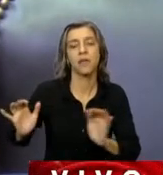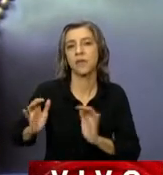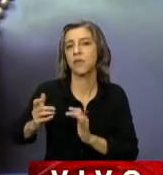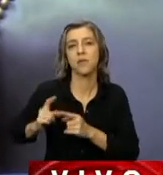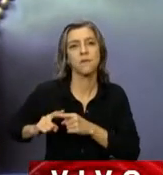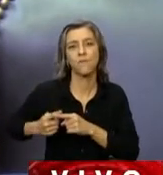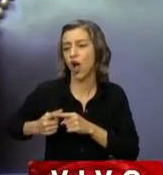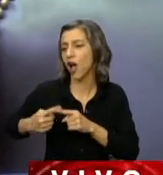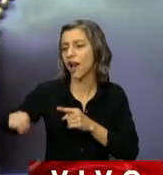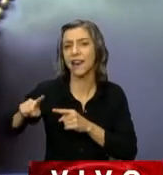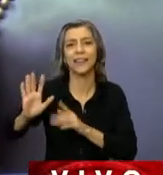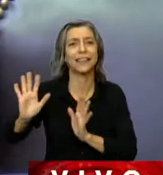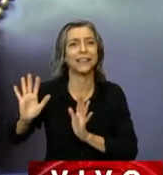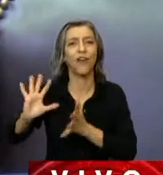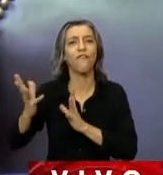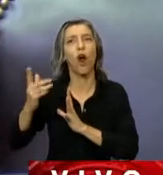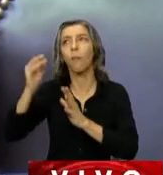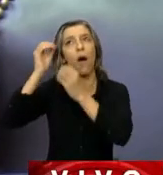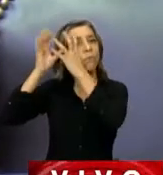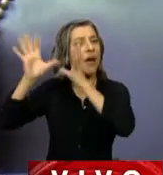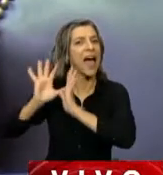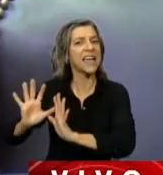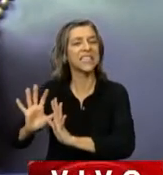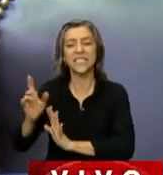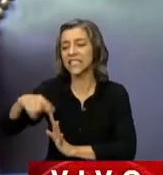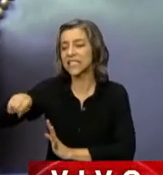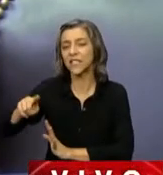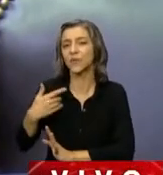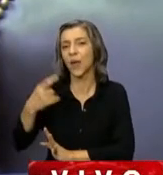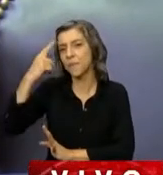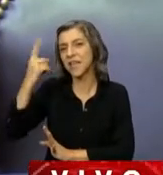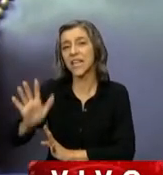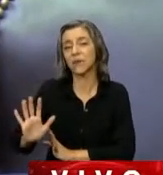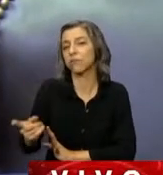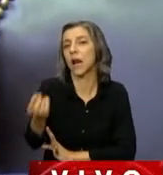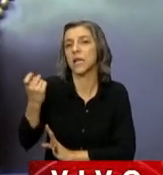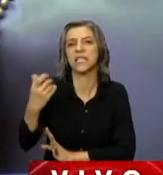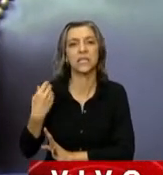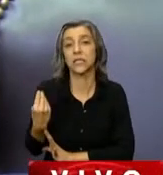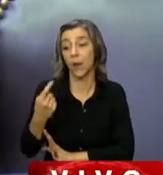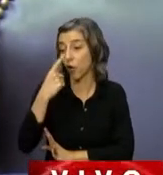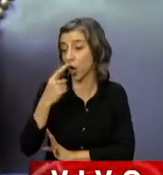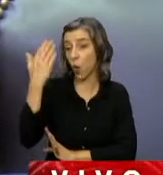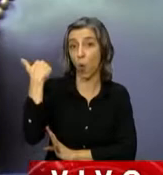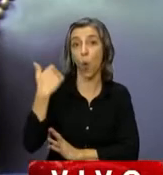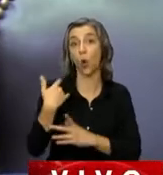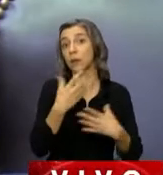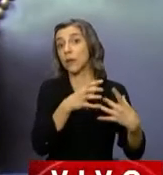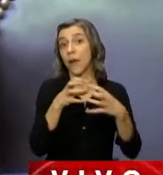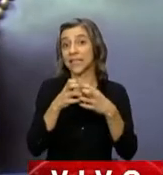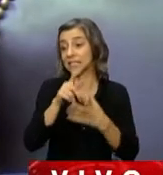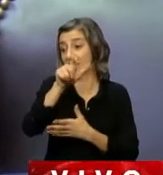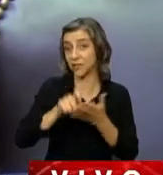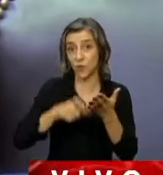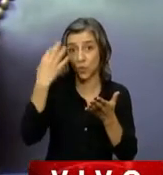produce porque ustedes entienden que como en la última sesión sufrieron una dura derrota por el tema de la